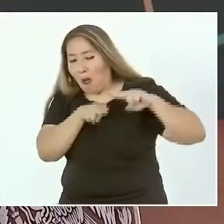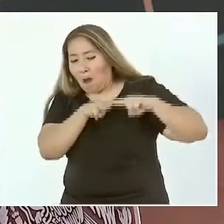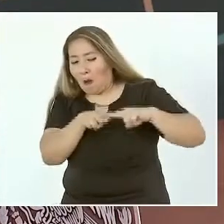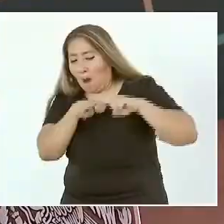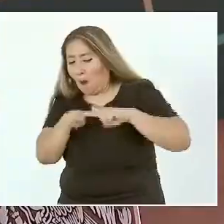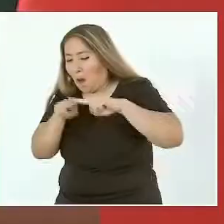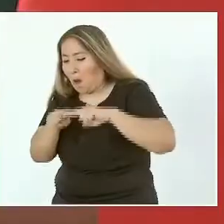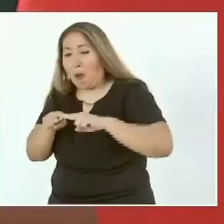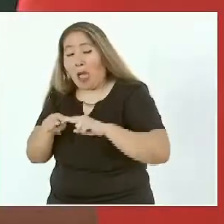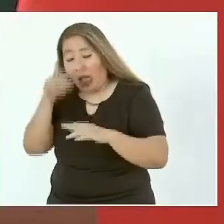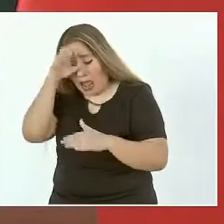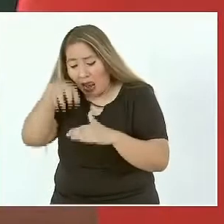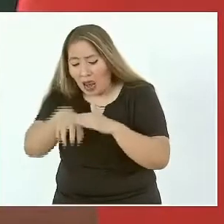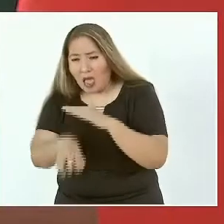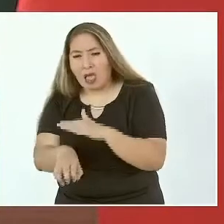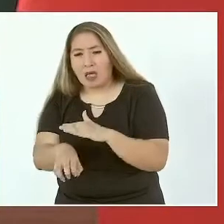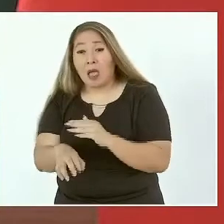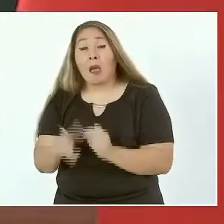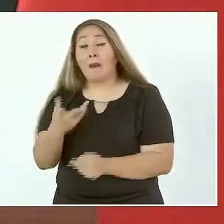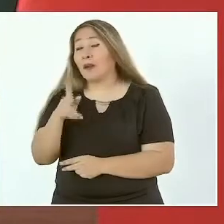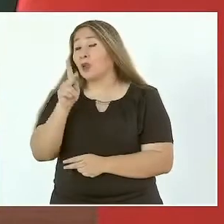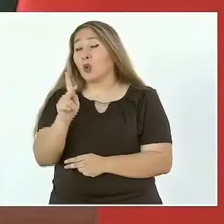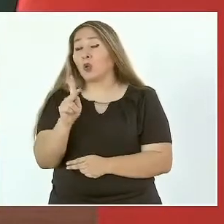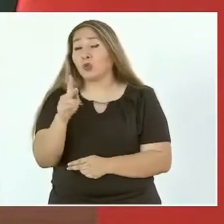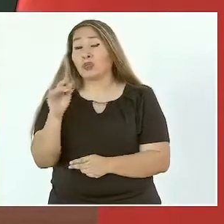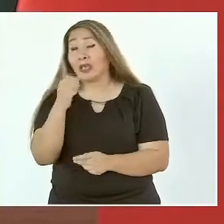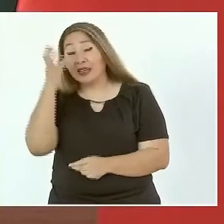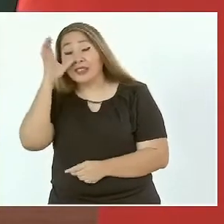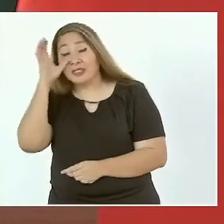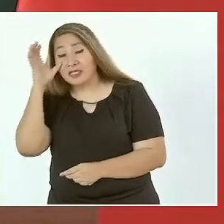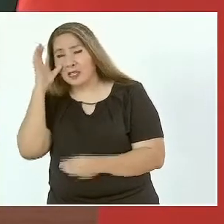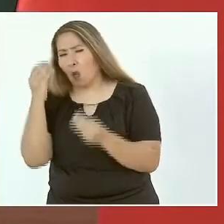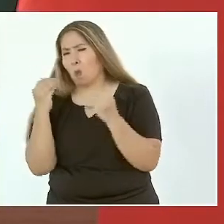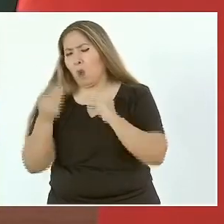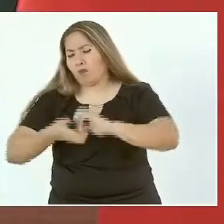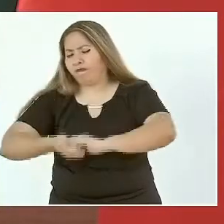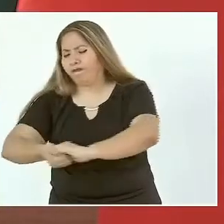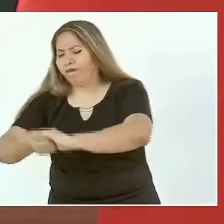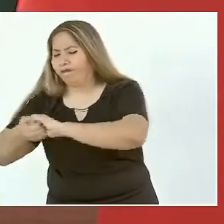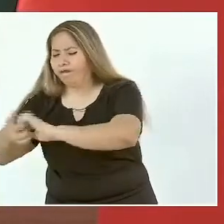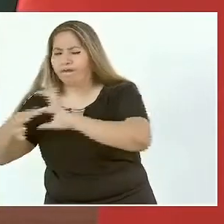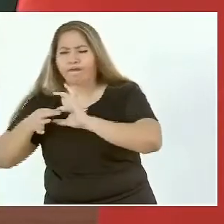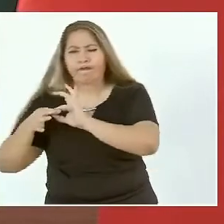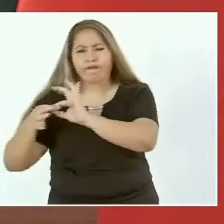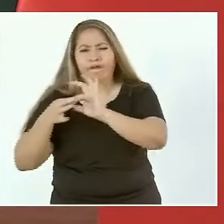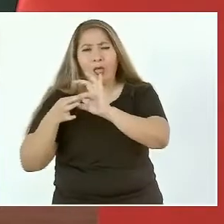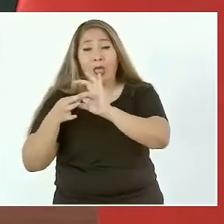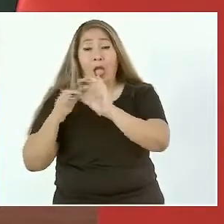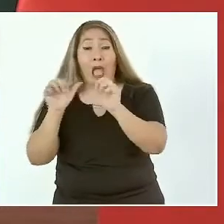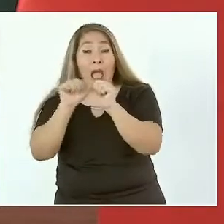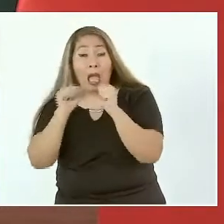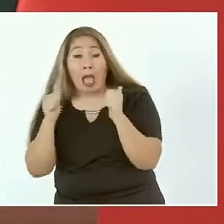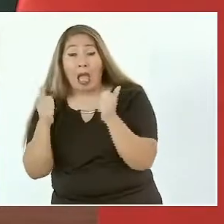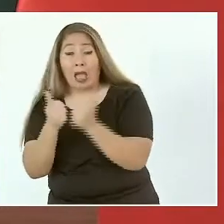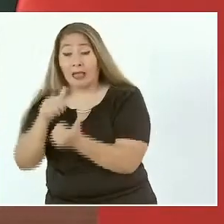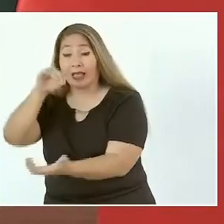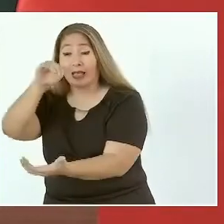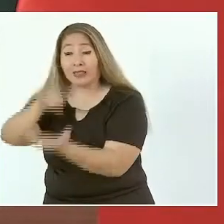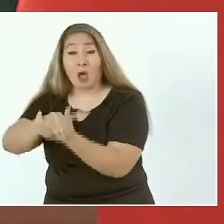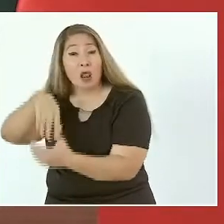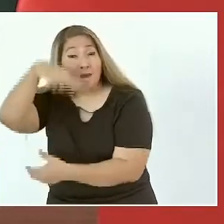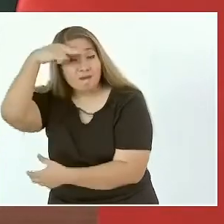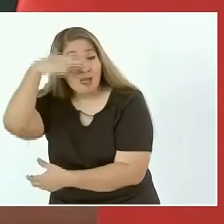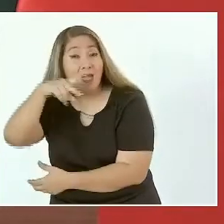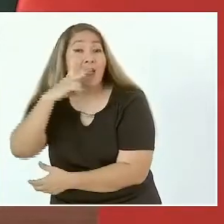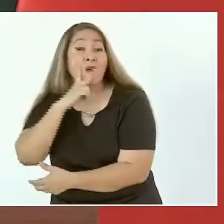minas. Los chinos lograron tejer redes de solidaridad entre ellos y se organizaron en asociaciones, se casaron con mexicanas